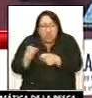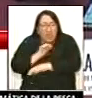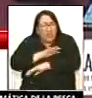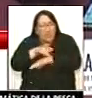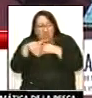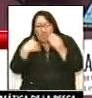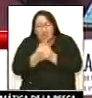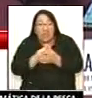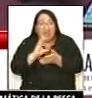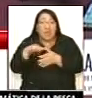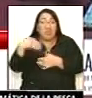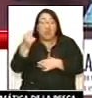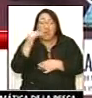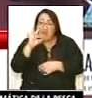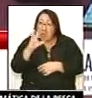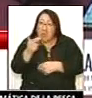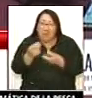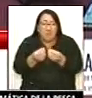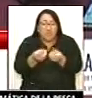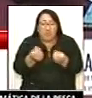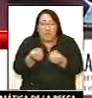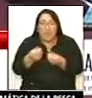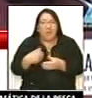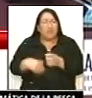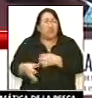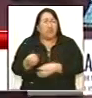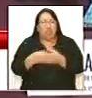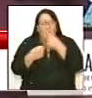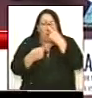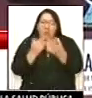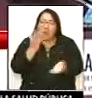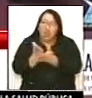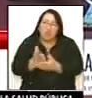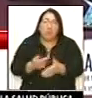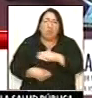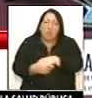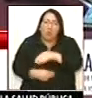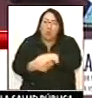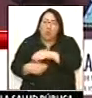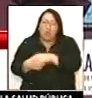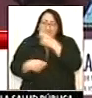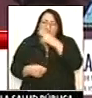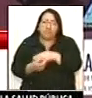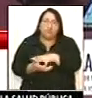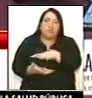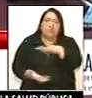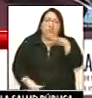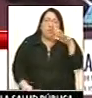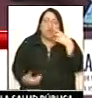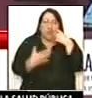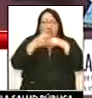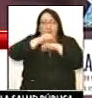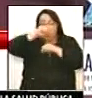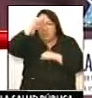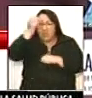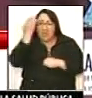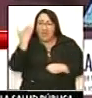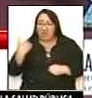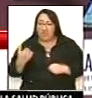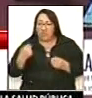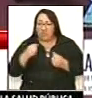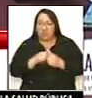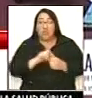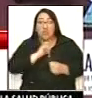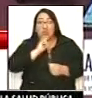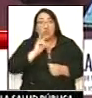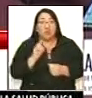del saqueo del pleno en el que estamos ahora, porque la corrupción no la hemos descubierto nosotros, la corrupción la hemos descubierto por Estados